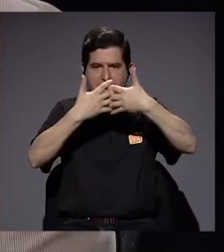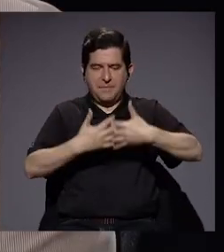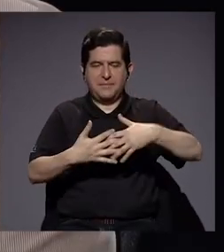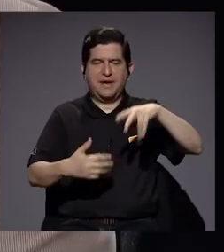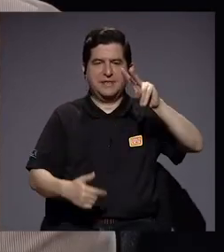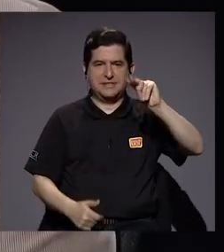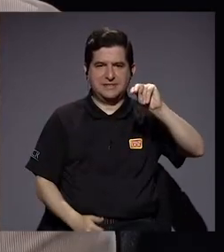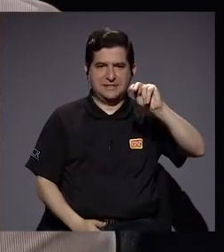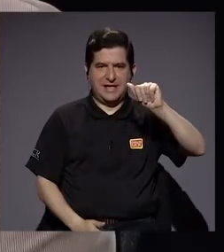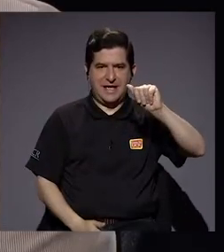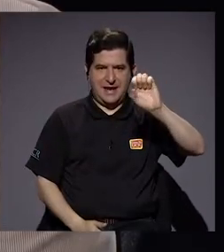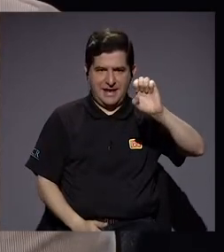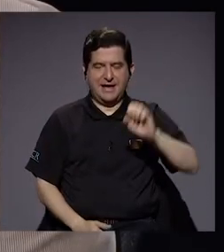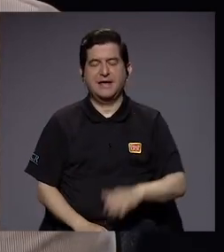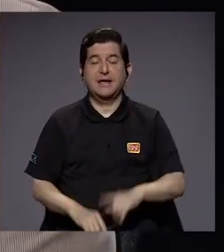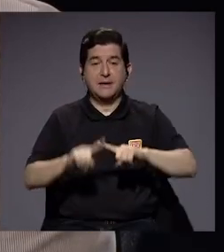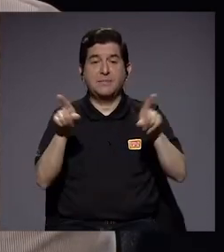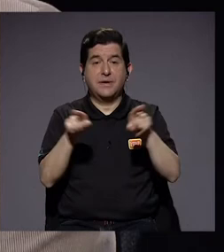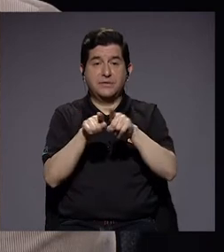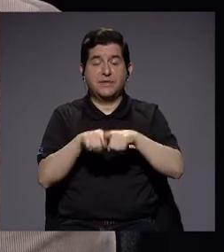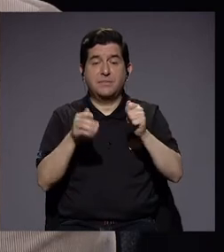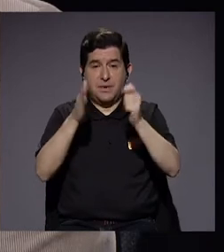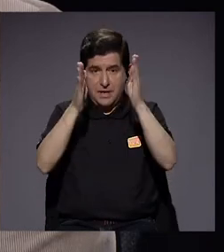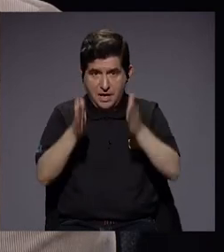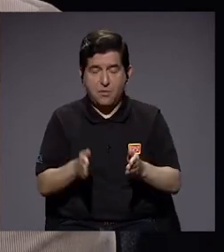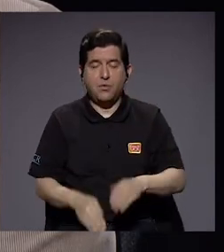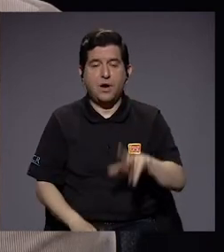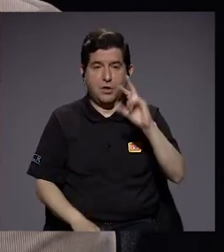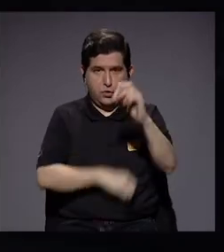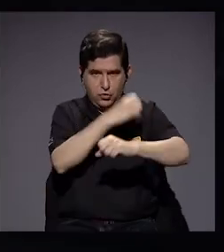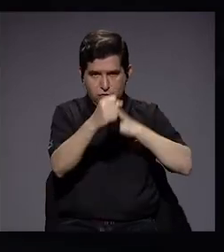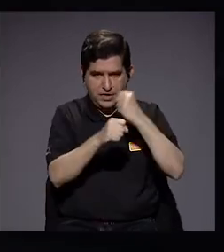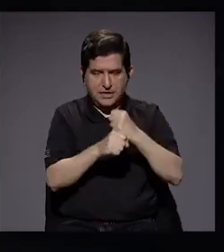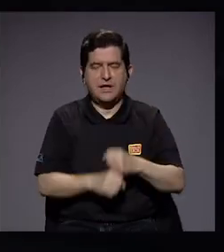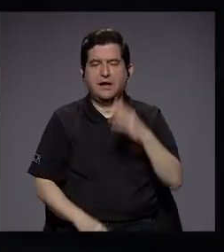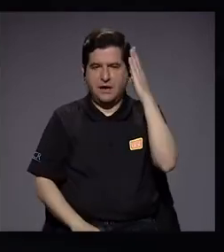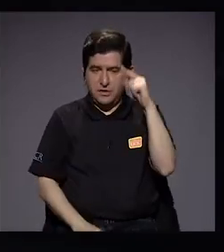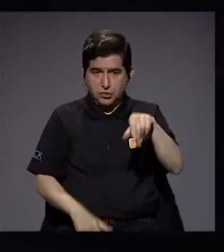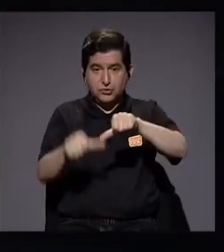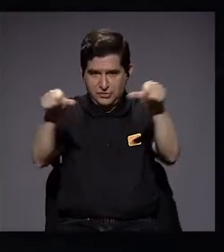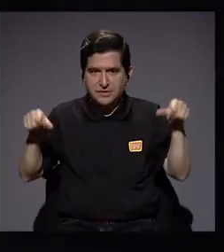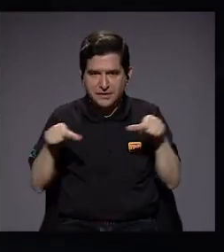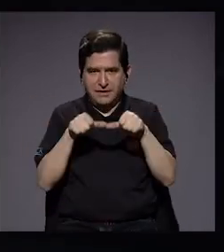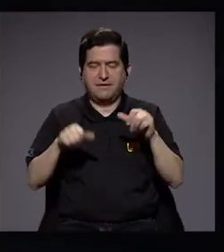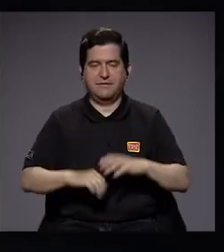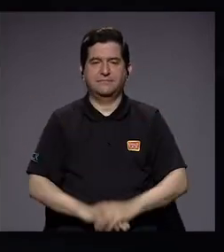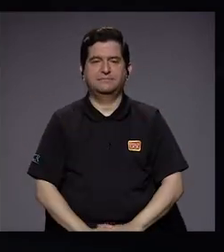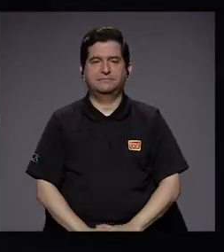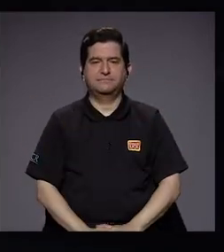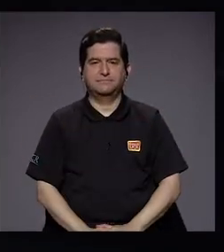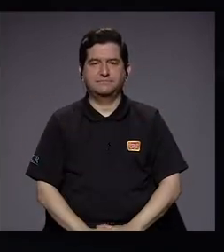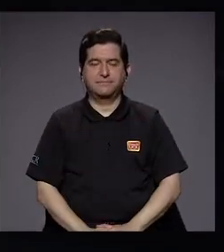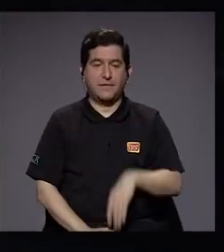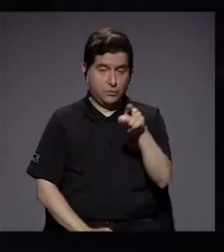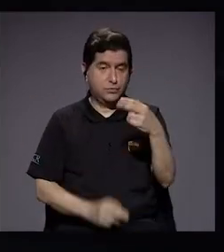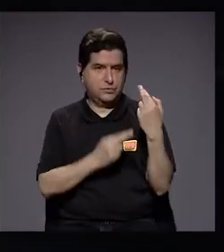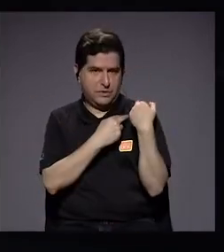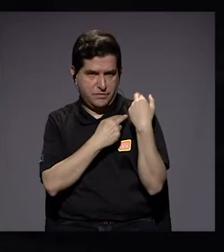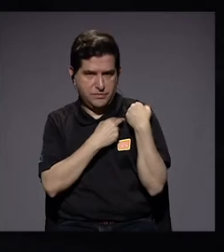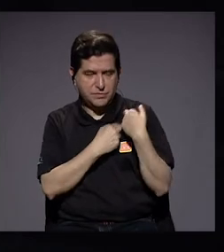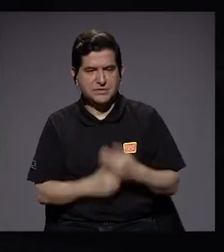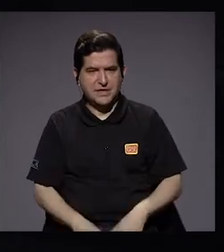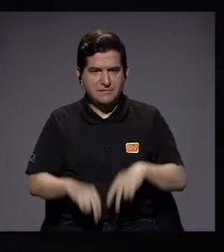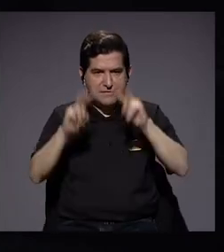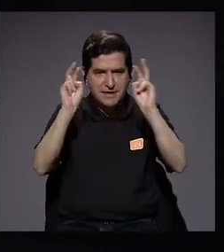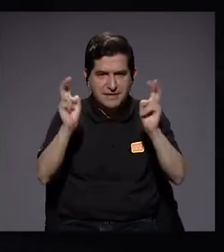compañía transnacional NAE, pero además con un abogado con más de 20 años de experiencia en ese sector. Bueno, usted está encargado